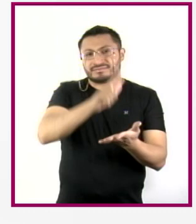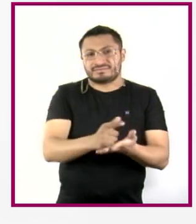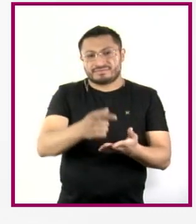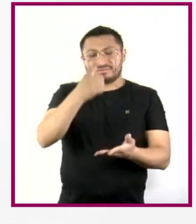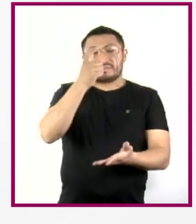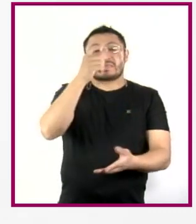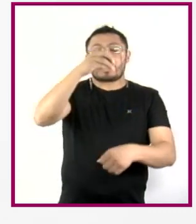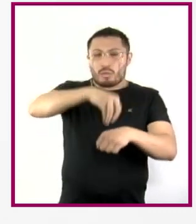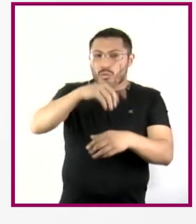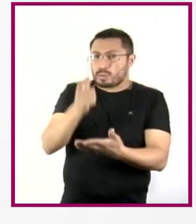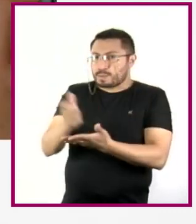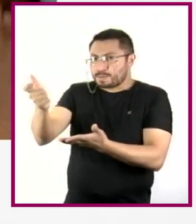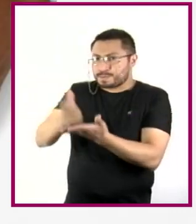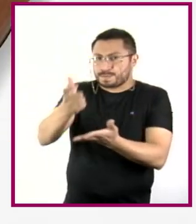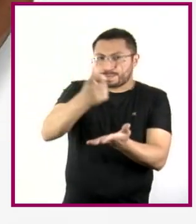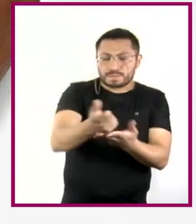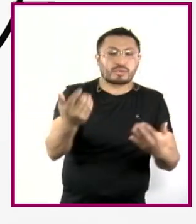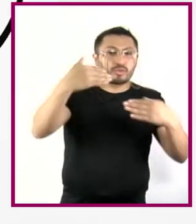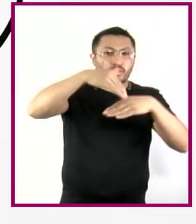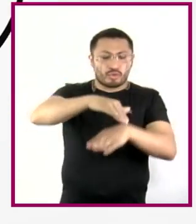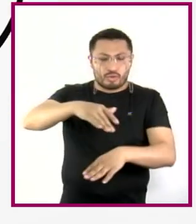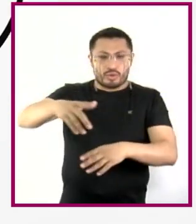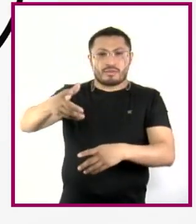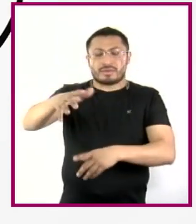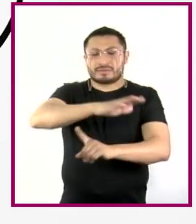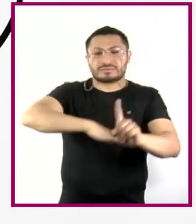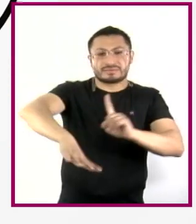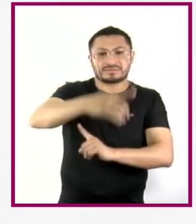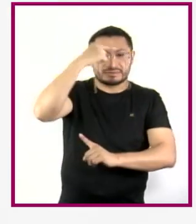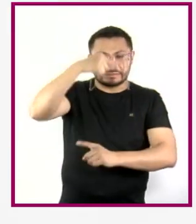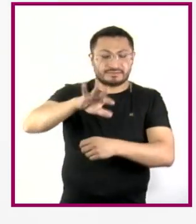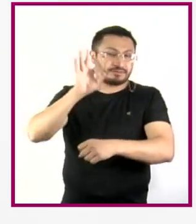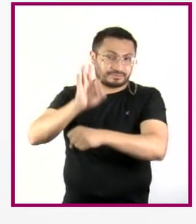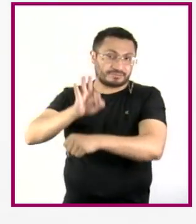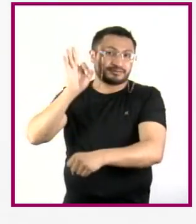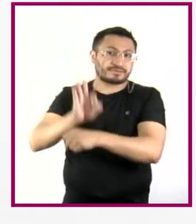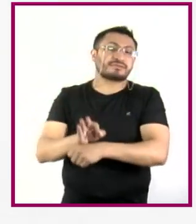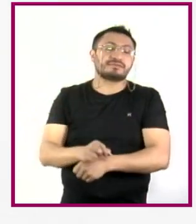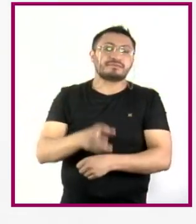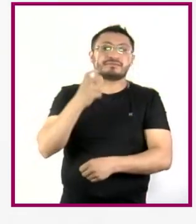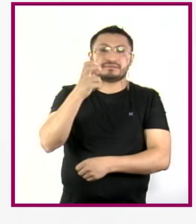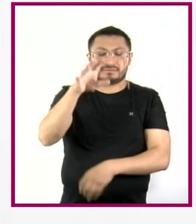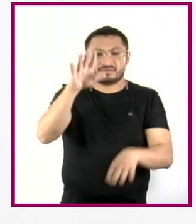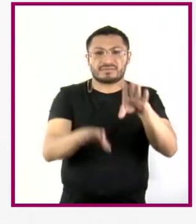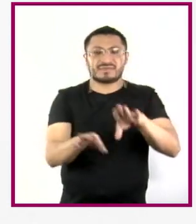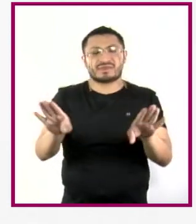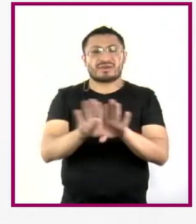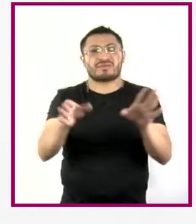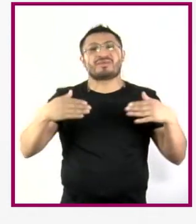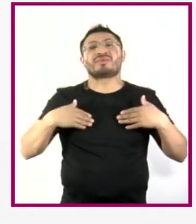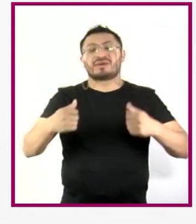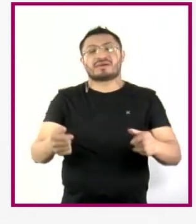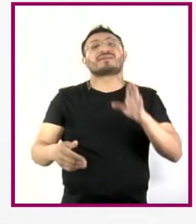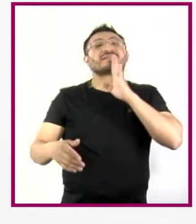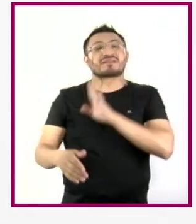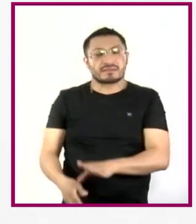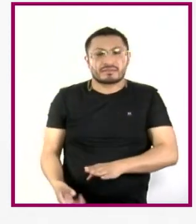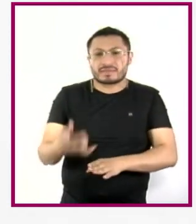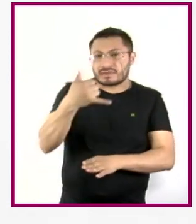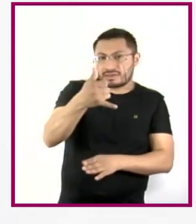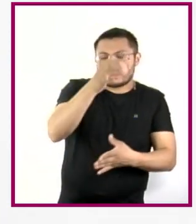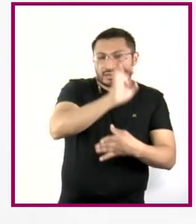costes económicos en materia ambiental. Insisto, en muchas ocasiones este principio es malentendido. Y, por lo